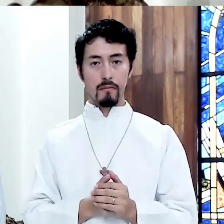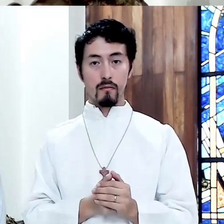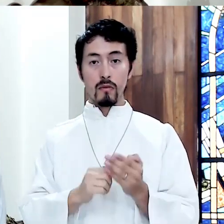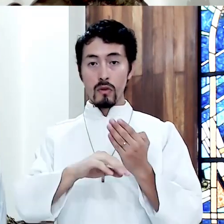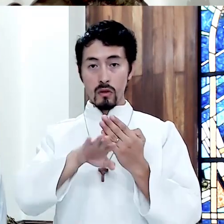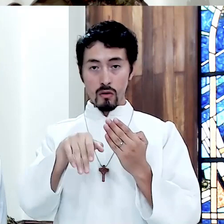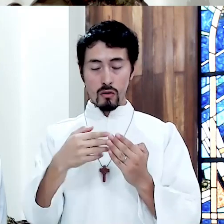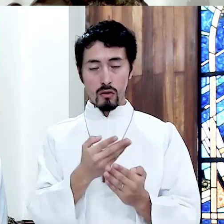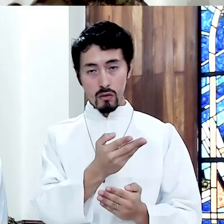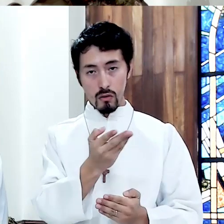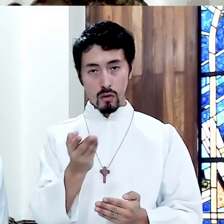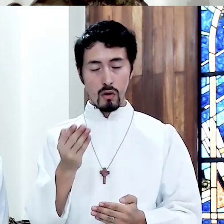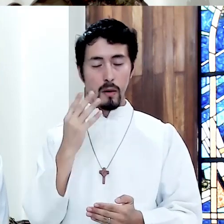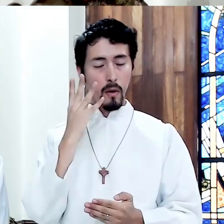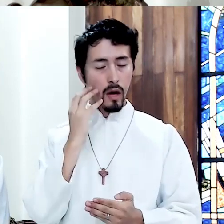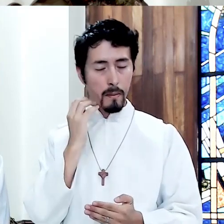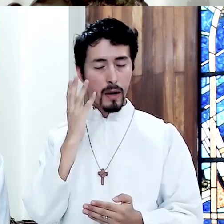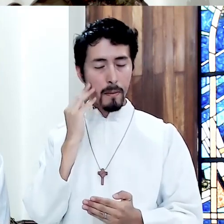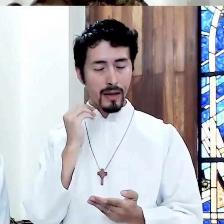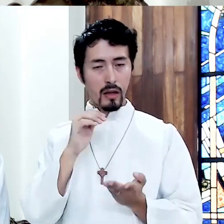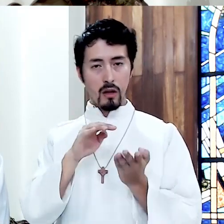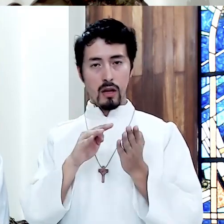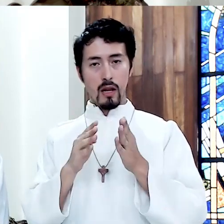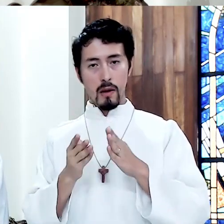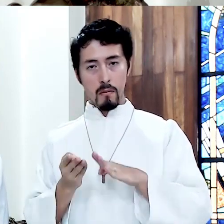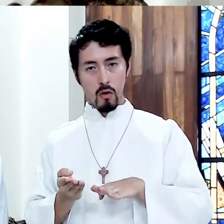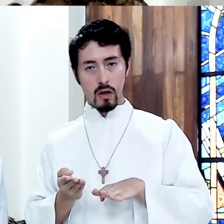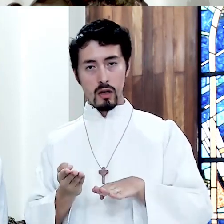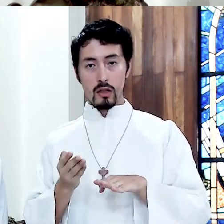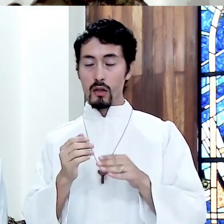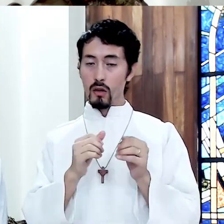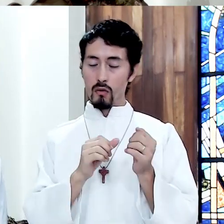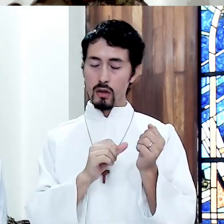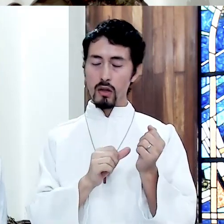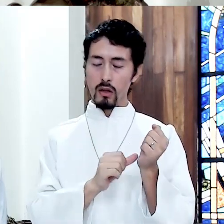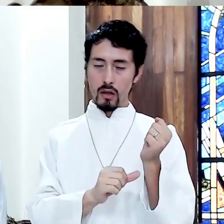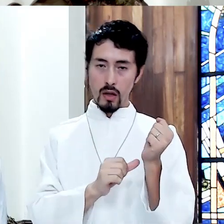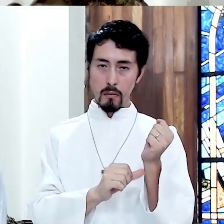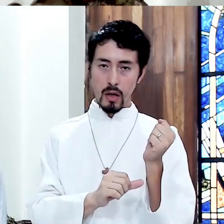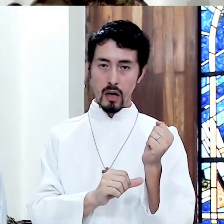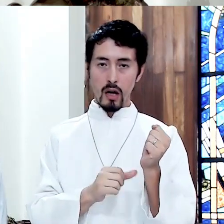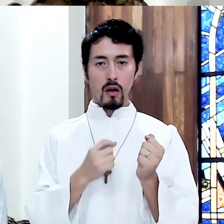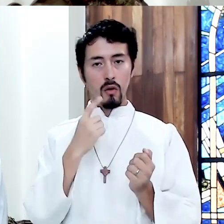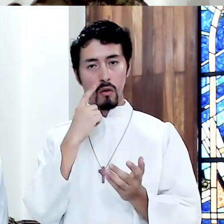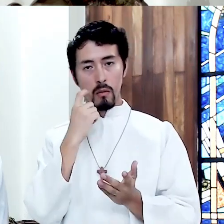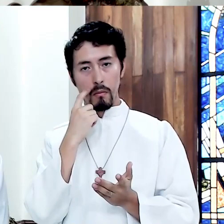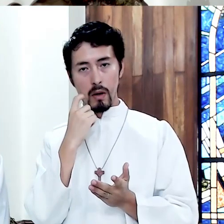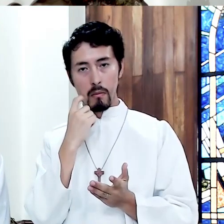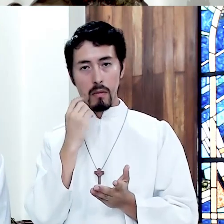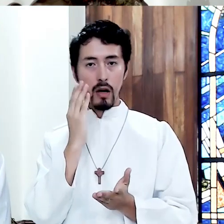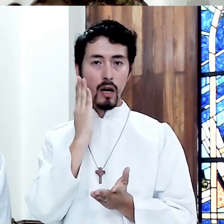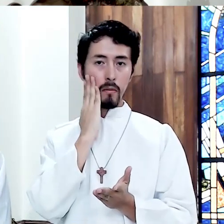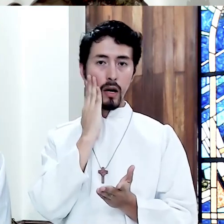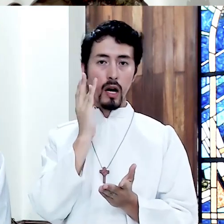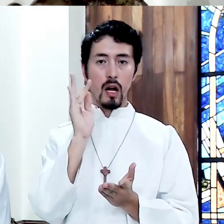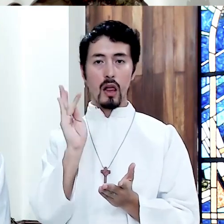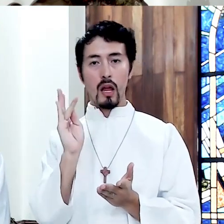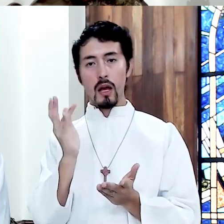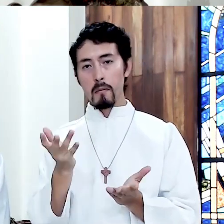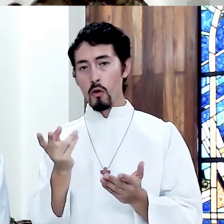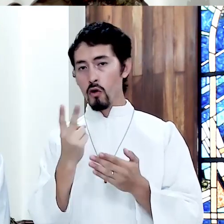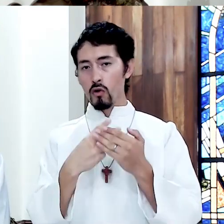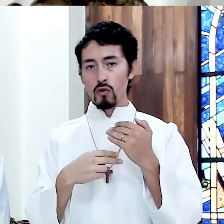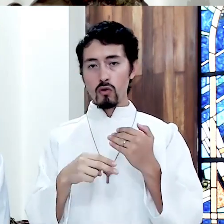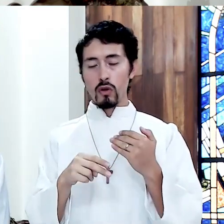querido, de un padre, de una madre, quizás para alguien su esposa, su esposo, sus